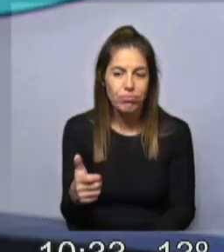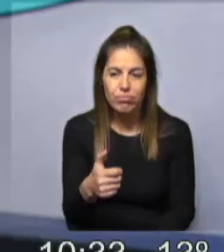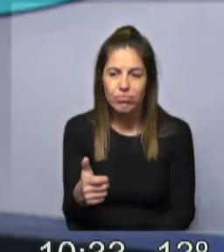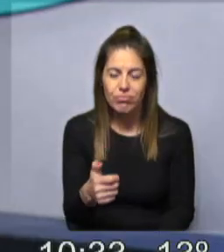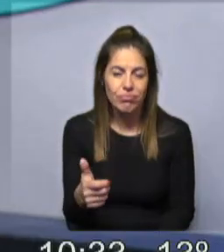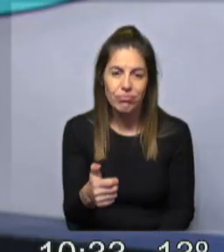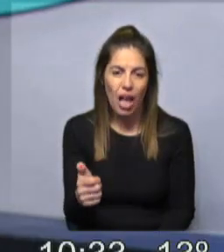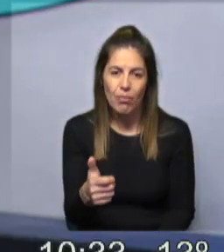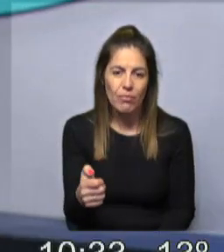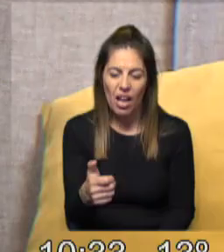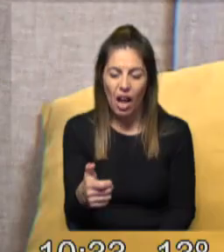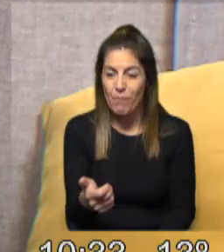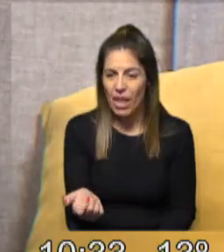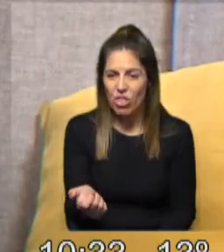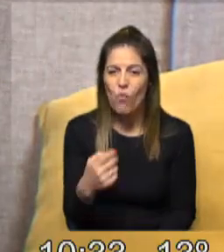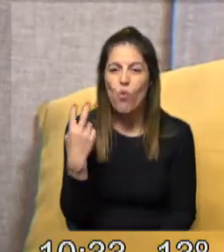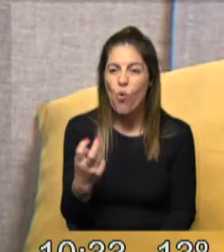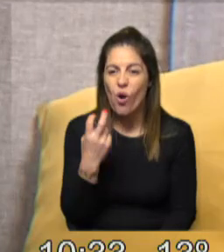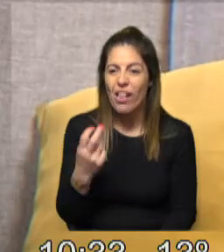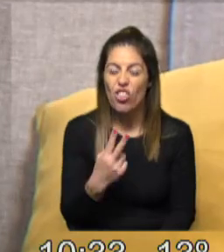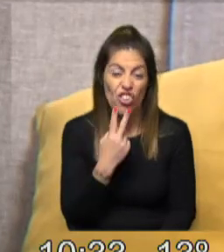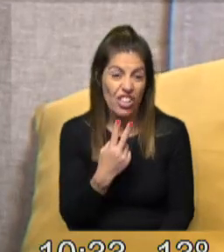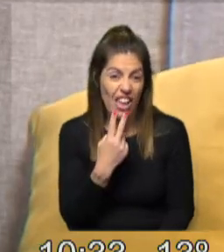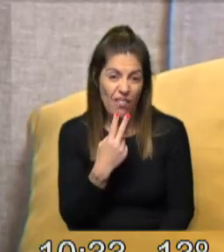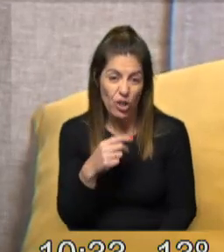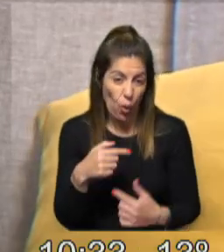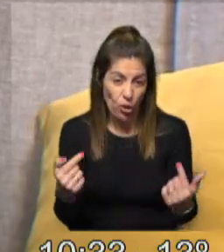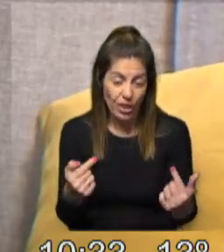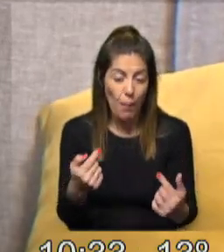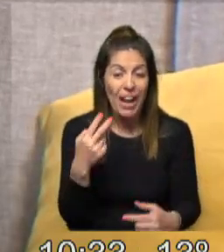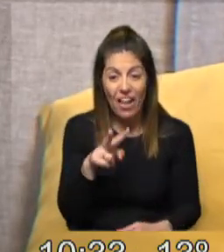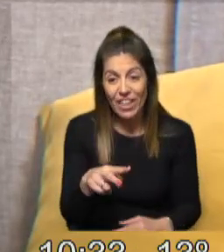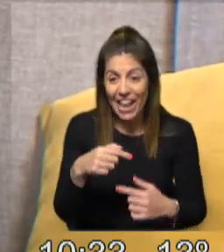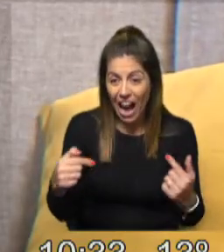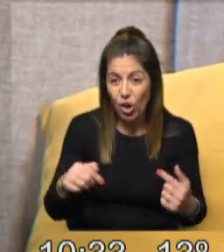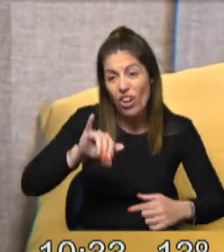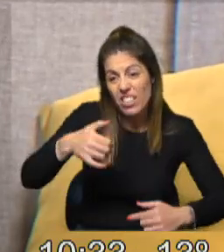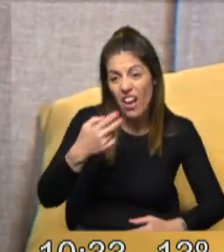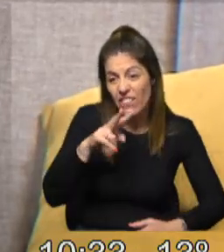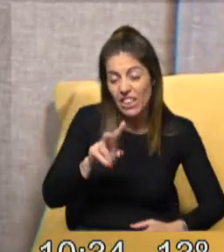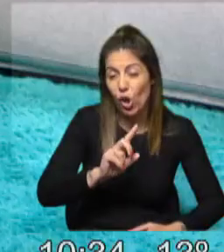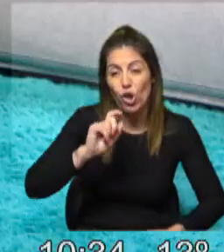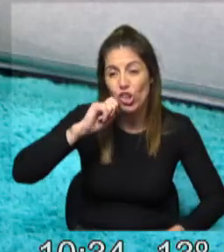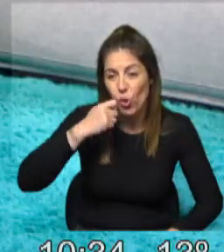control, cambiando en la plataforma. Netflix. 40 minutos para poder ver algo que ya viste o algo que no te gusta.